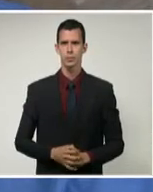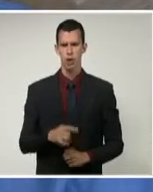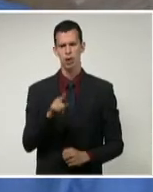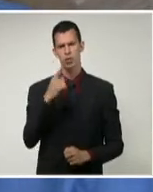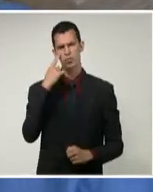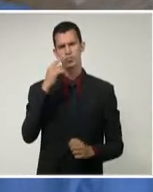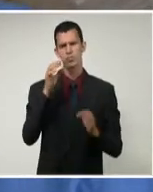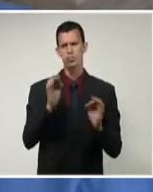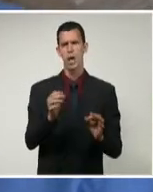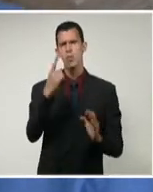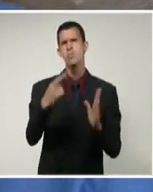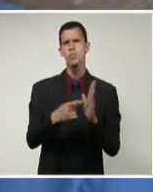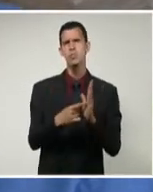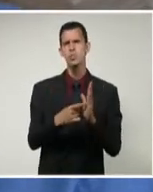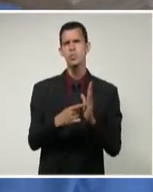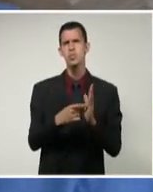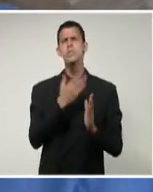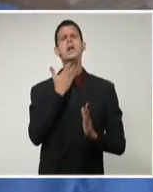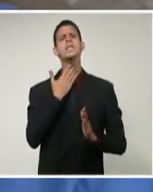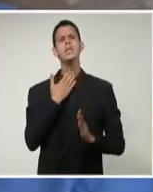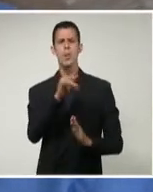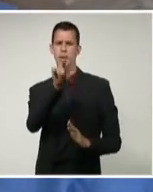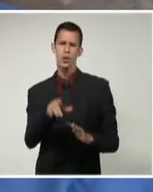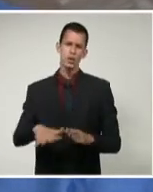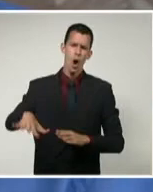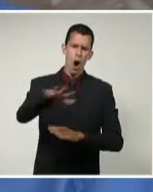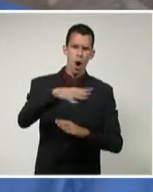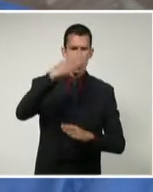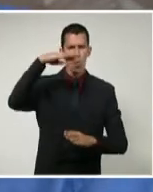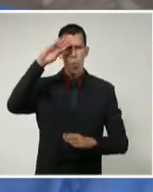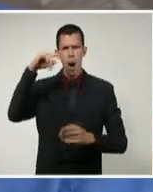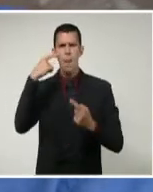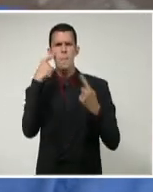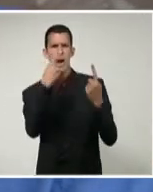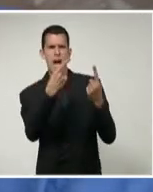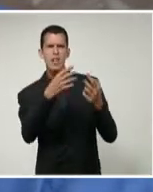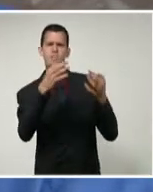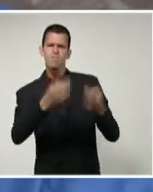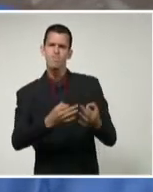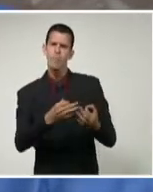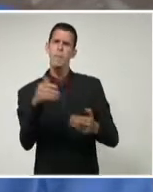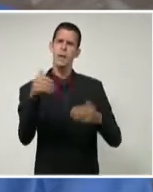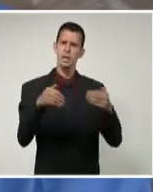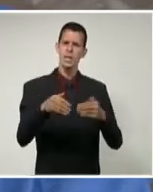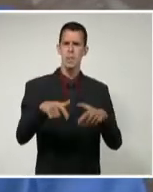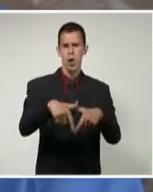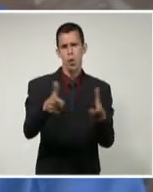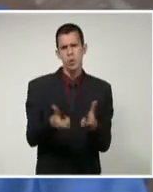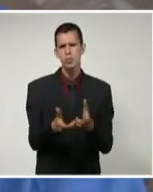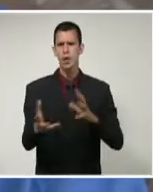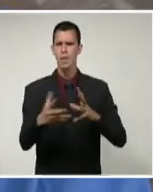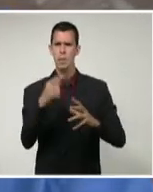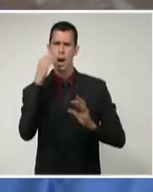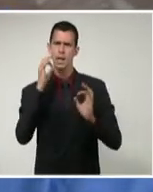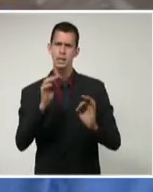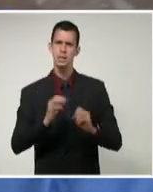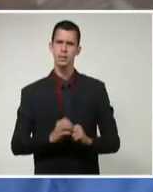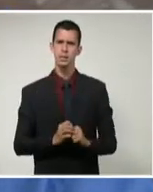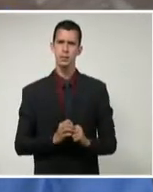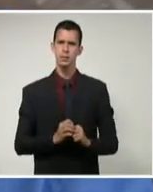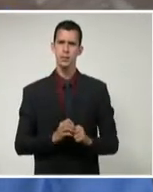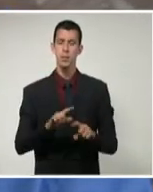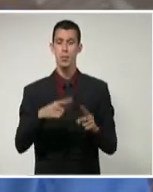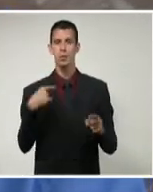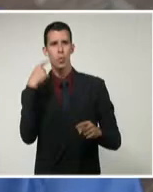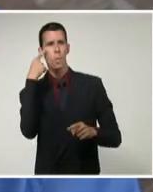pasar por una experiencia como esta. Una experiencia como esta porque te hace ser comprender más la complejidad que estamos viviendo